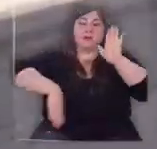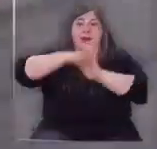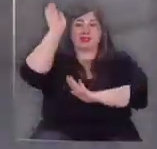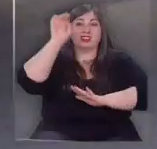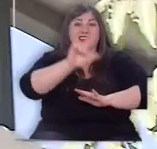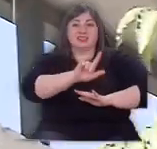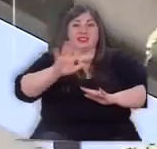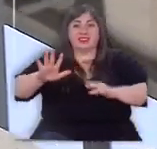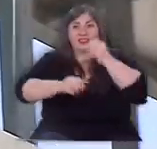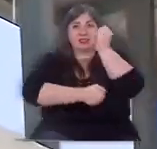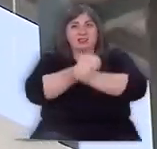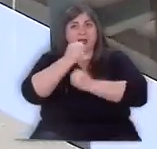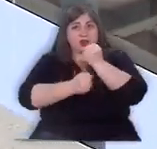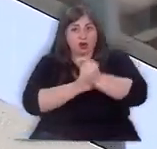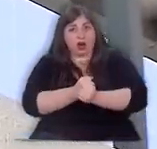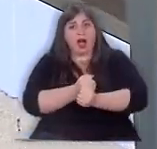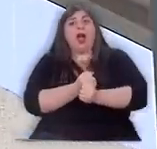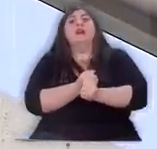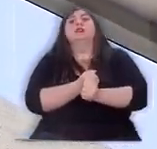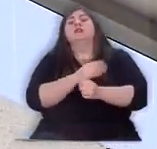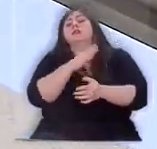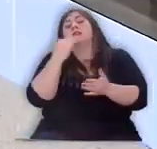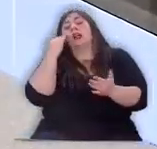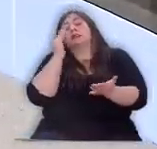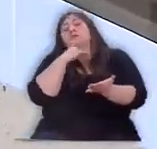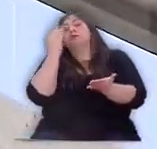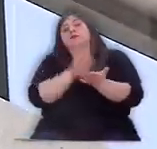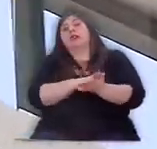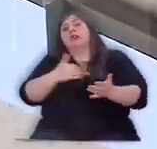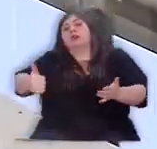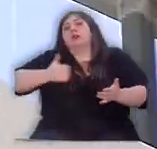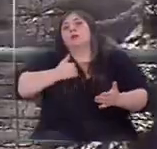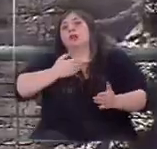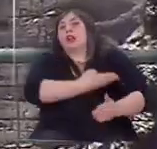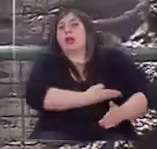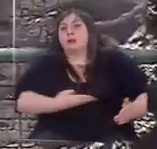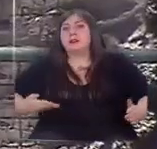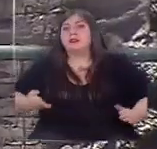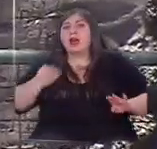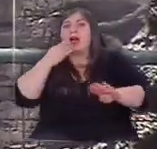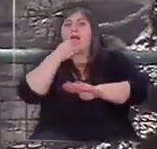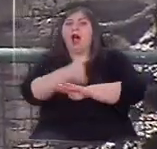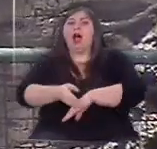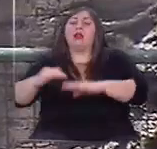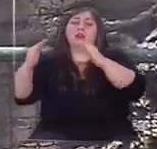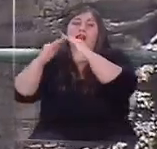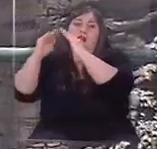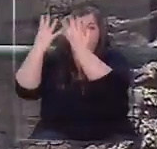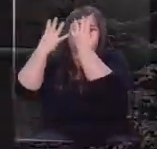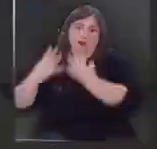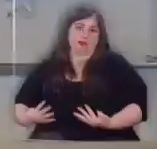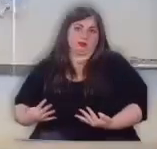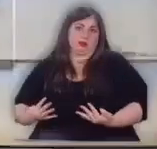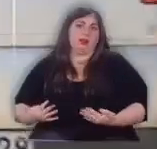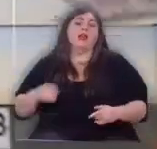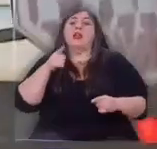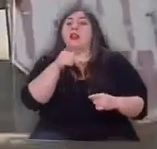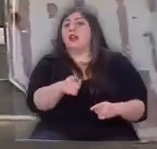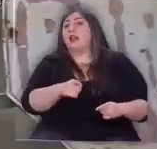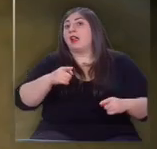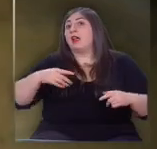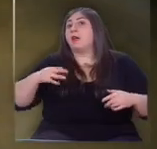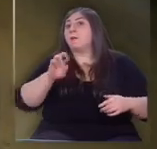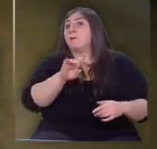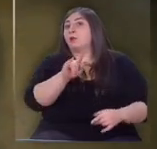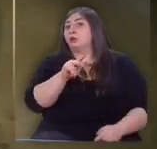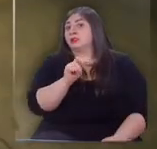de 75 años en fase terminal y que hayan cumplido la mitad de su pena acceder al arresto domiciliario. El fantasma de